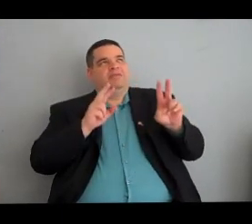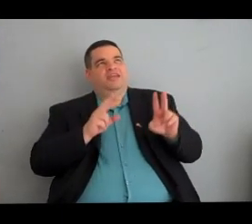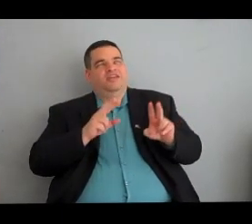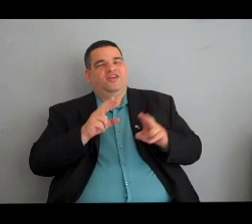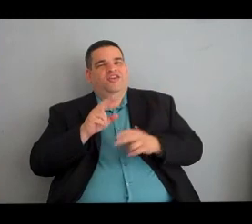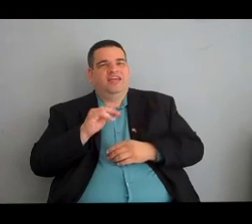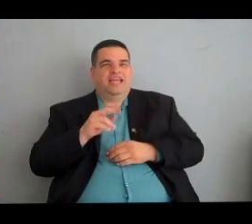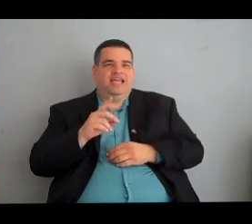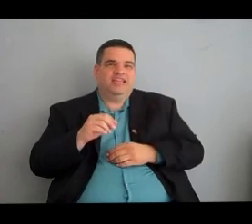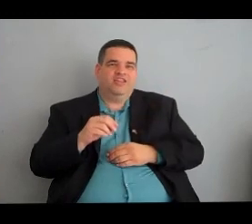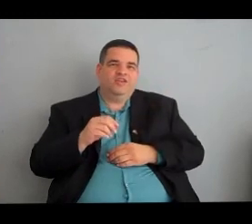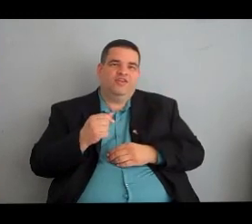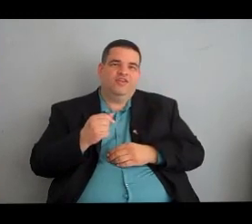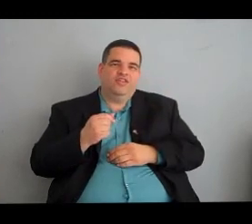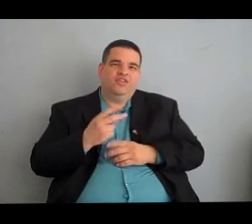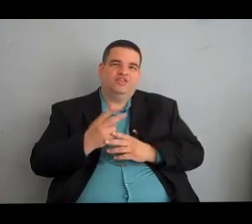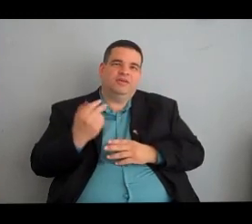o tres,